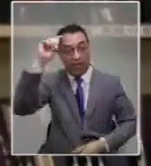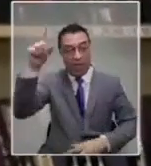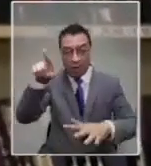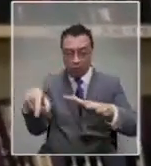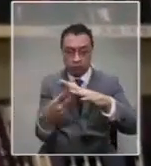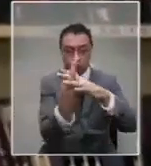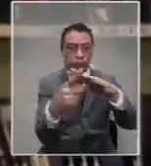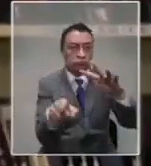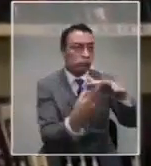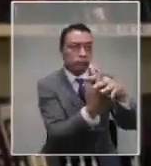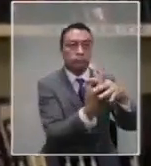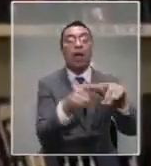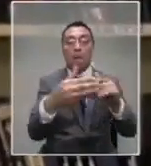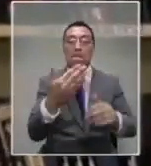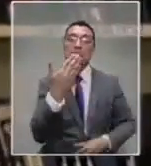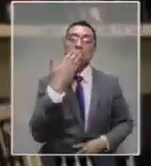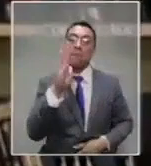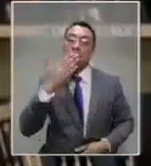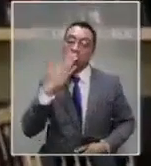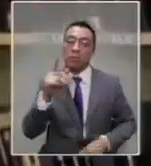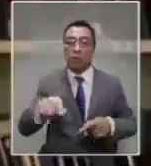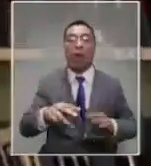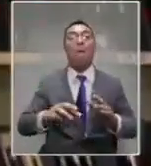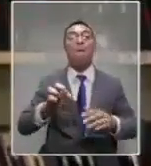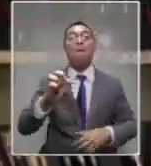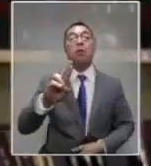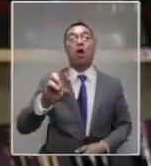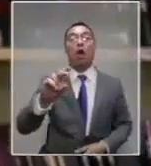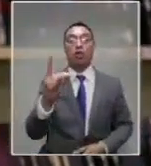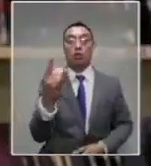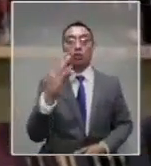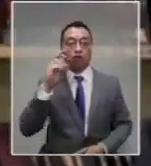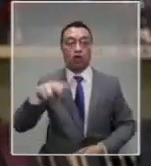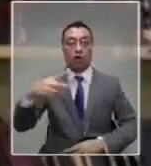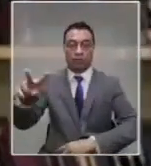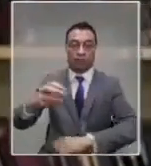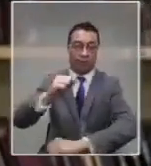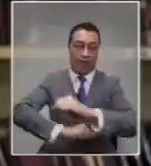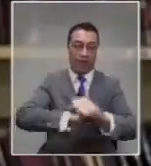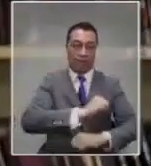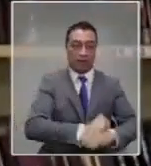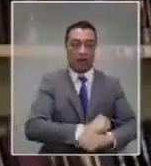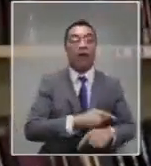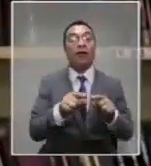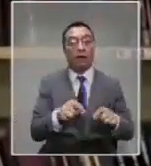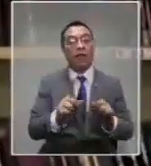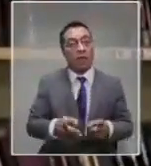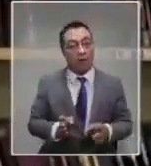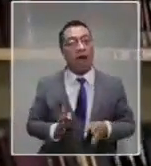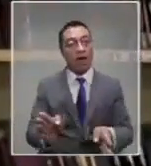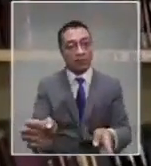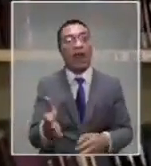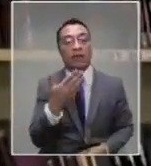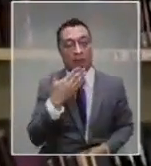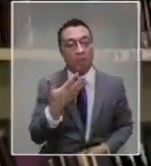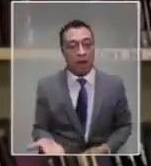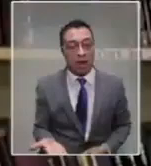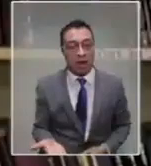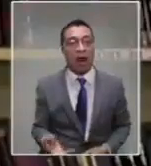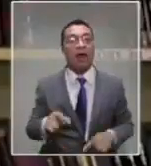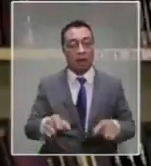las iniciativas que van a poder mejorar la productividad de sus propias empresas. Ahí tenemos que avanzar también. Ahí